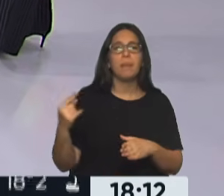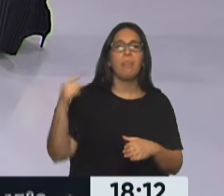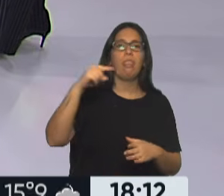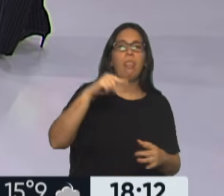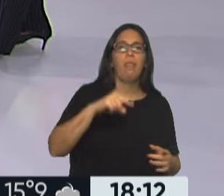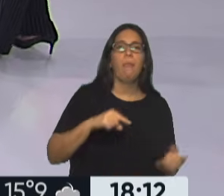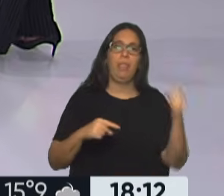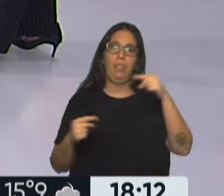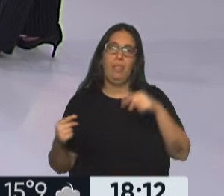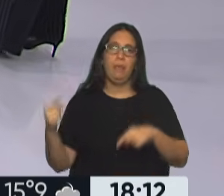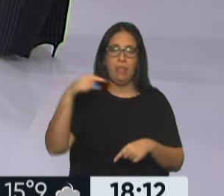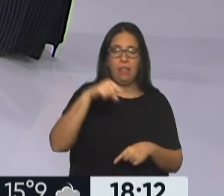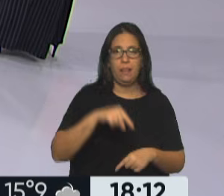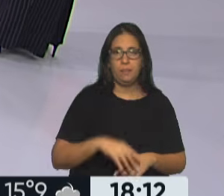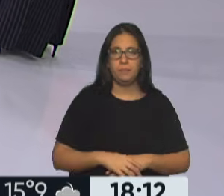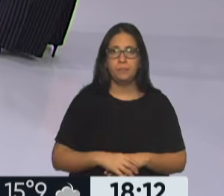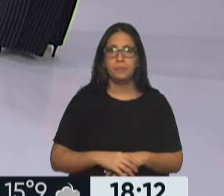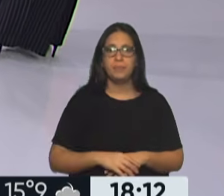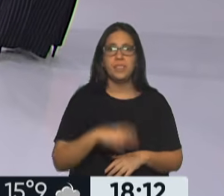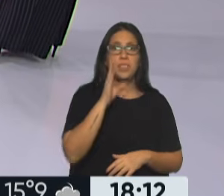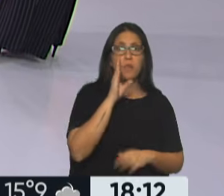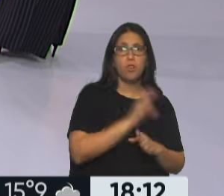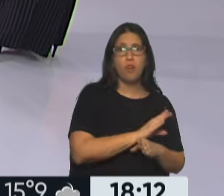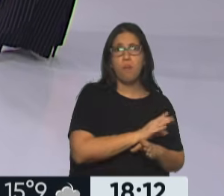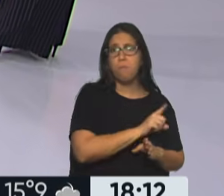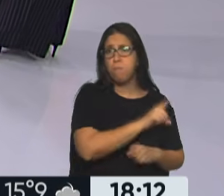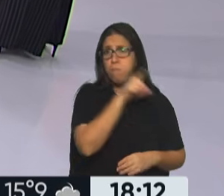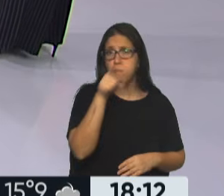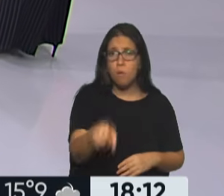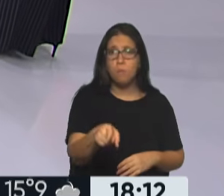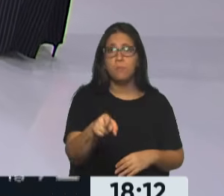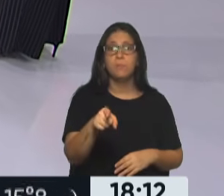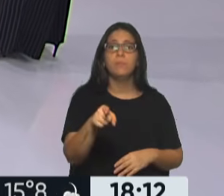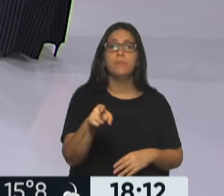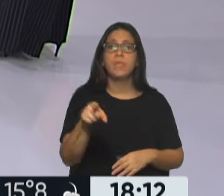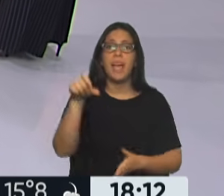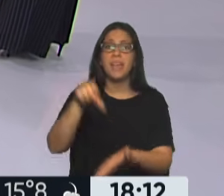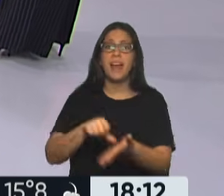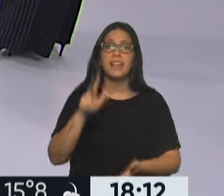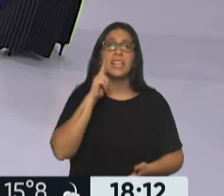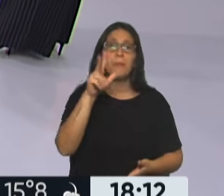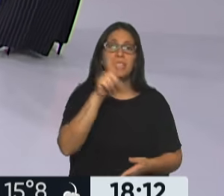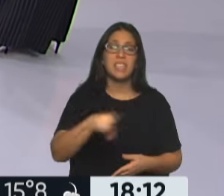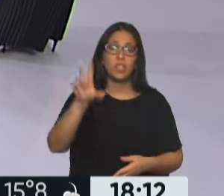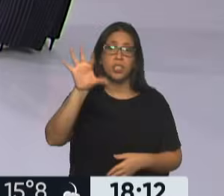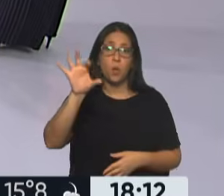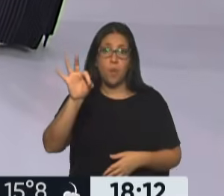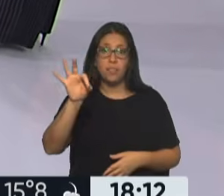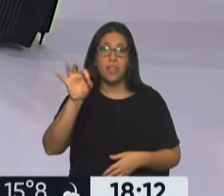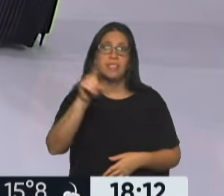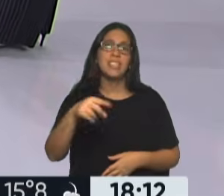Exactamente. Bueno, mira, más datos, Nuria. Ataque de Estados Unidos a Israel a Irán, más de 3.150,